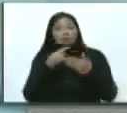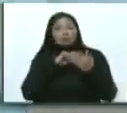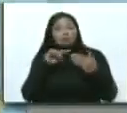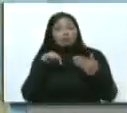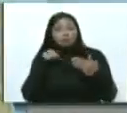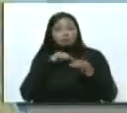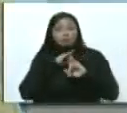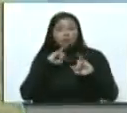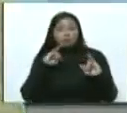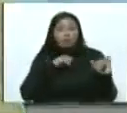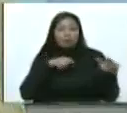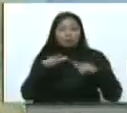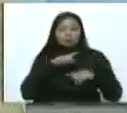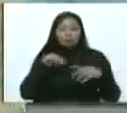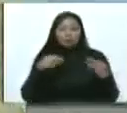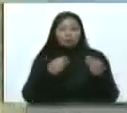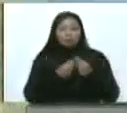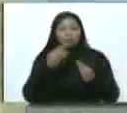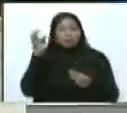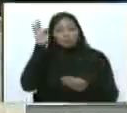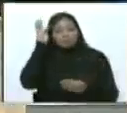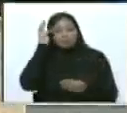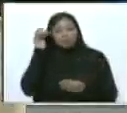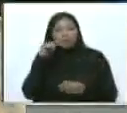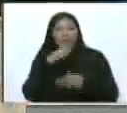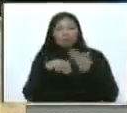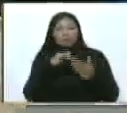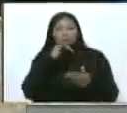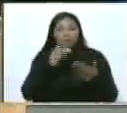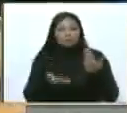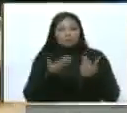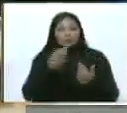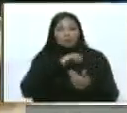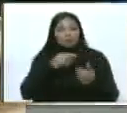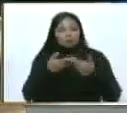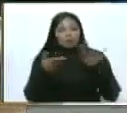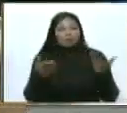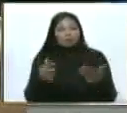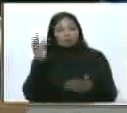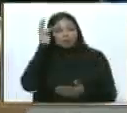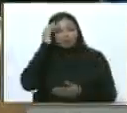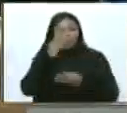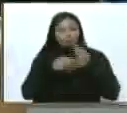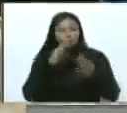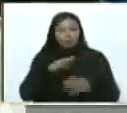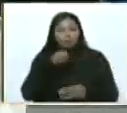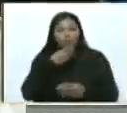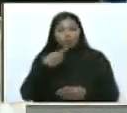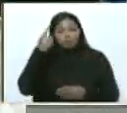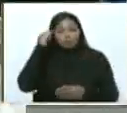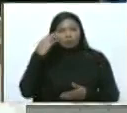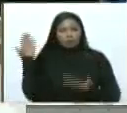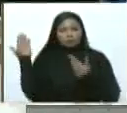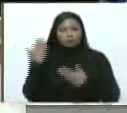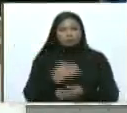ya tenemos con nosotros al fiscal general Tarek Vilanzá, que tiene información importante que ofrecernos. Fiscal, ¿cómo está? Adelante, muy buenos días, lo